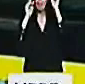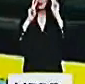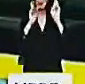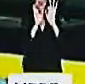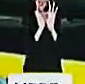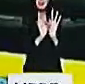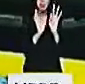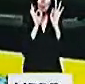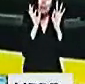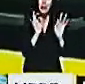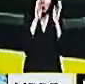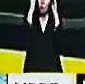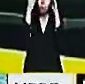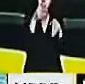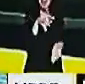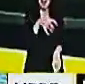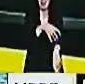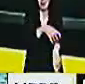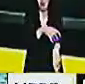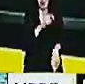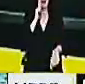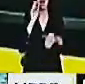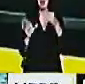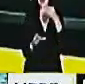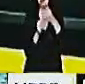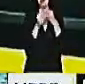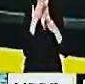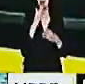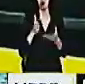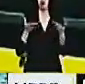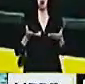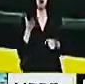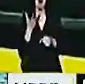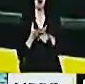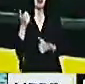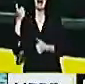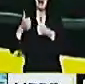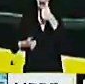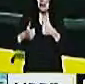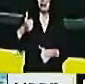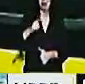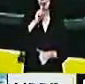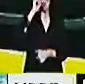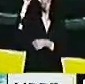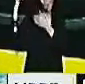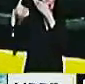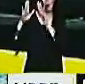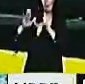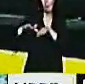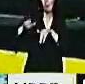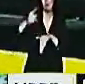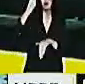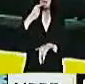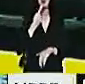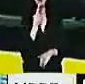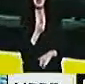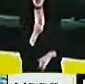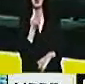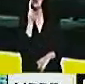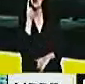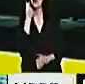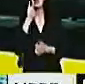un aporte también mucho mejor. Nosotros actualmente tenemos carreras tradicionales, pero siempre nos preguntamos por aquellas carreras que para la